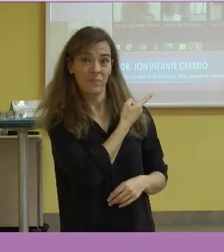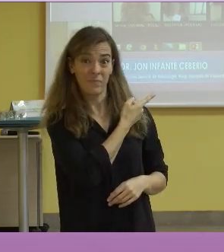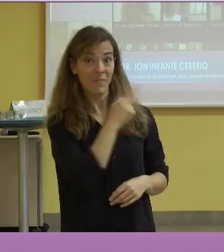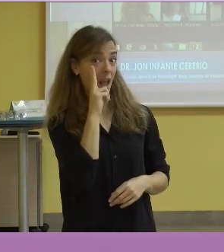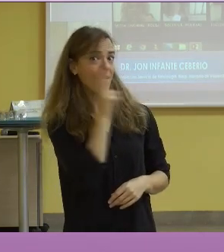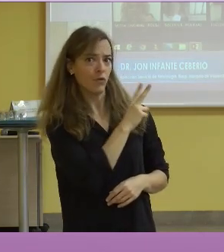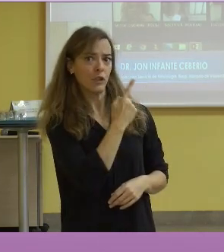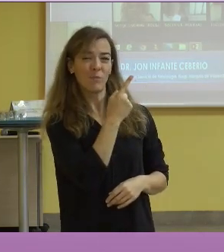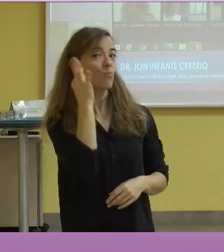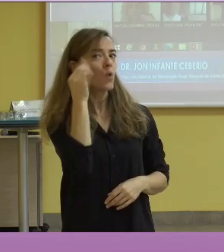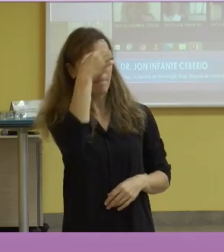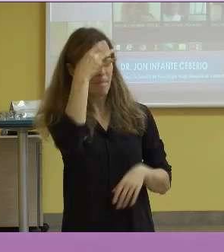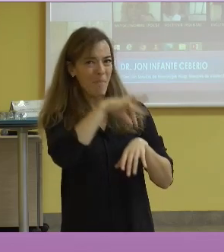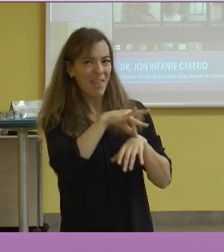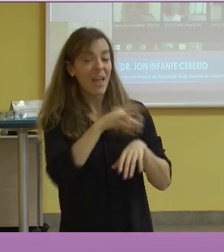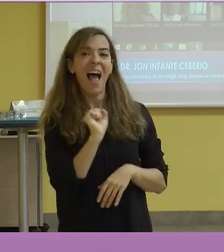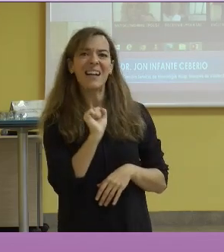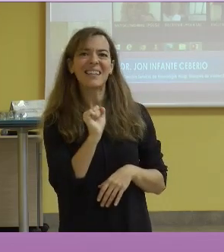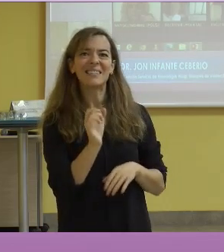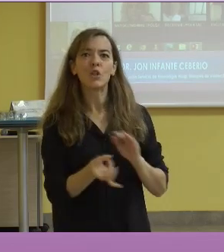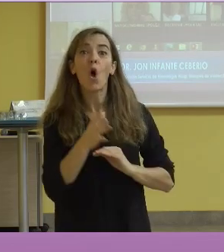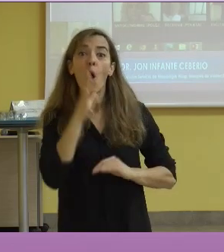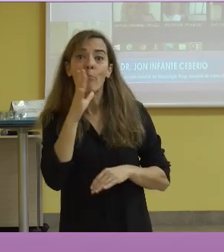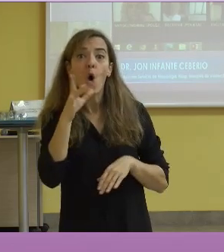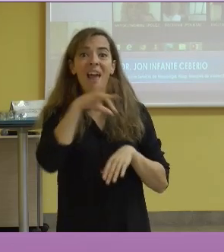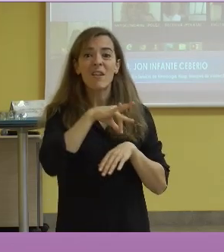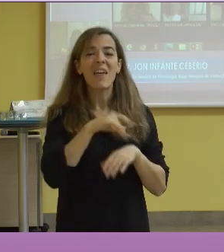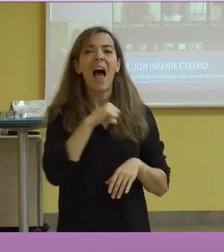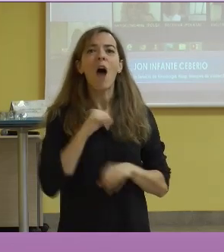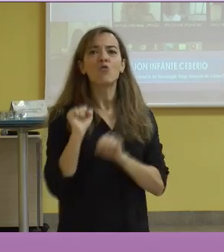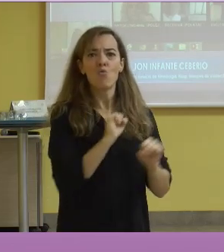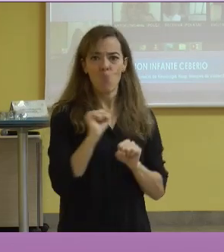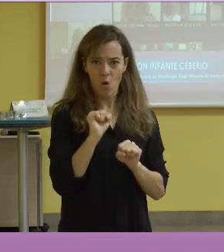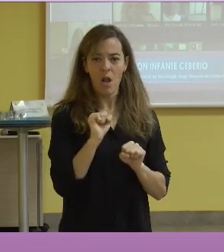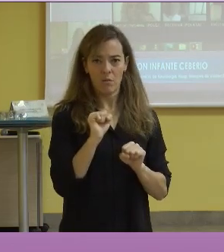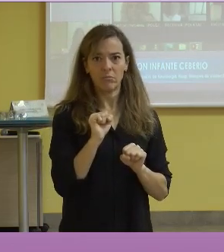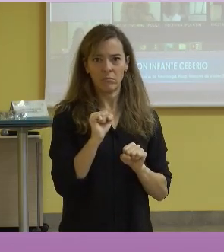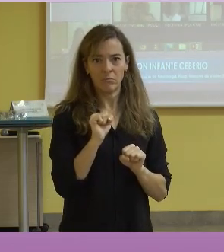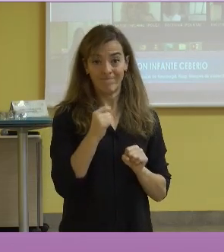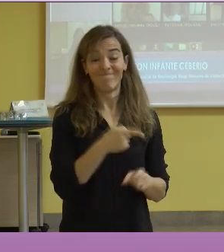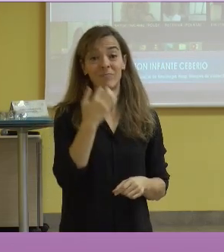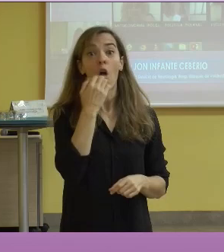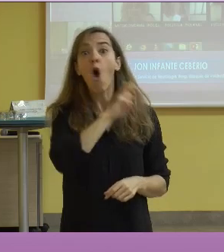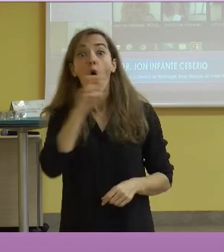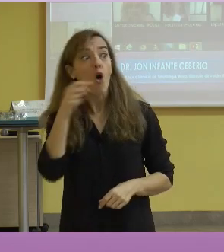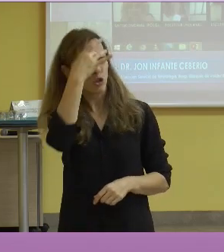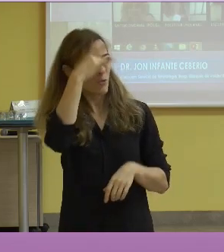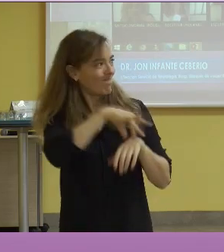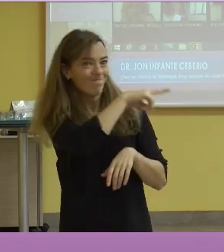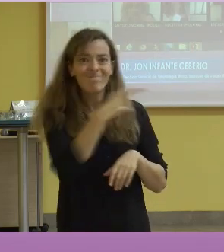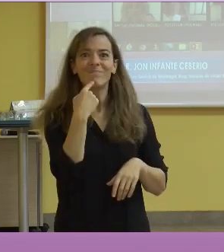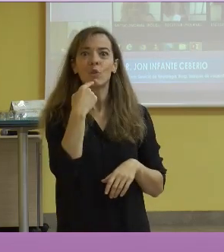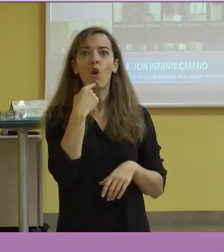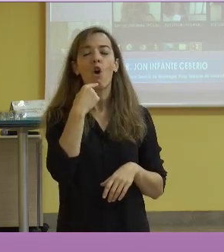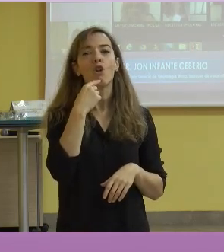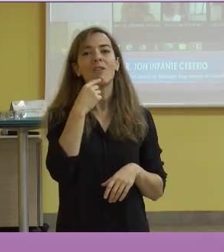visto una paciente que tenía una ataxia provocada por una enfermedad autoinmune con anticuerpos anti-GAD. Hemos visto un paciente con esclerosis múltiple,